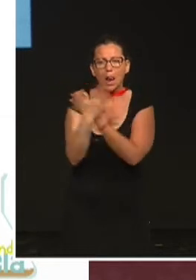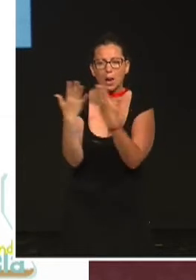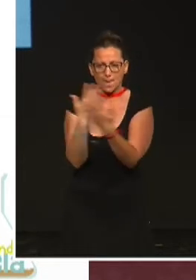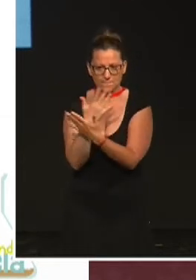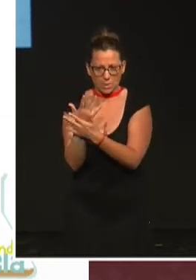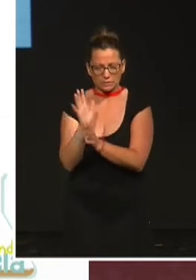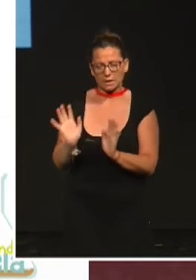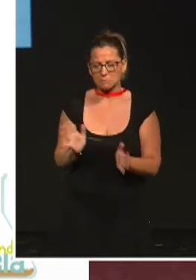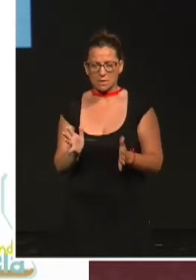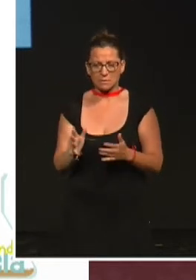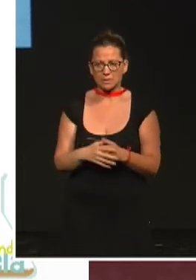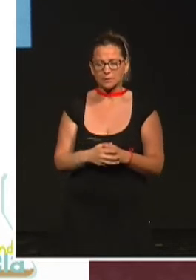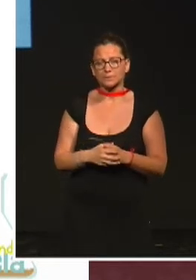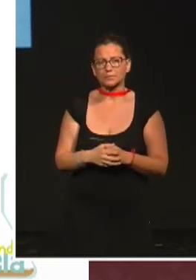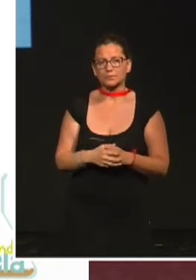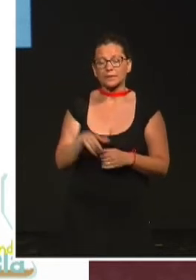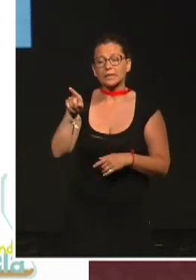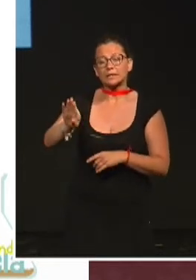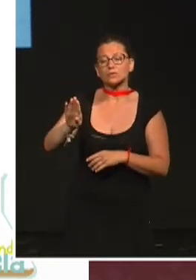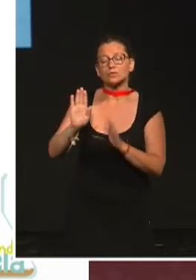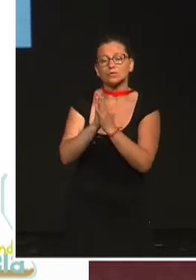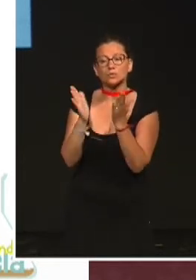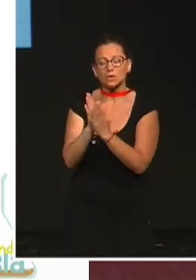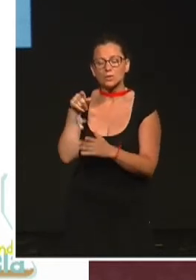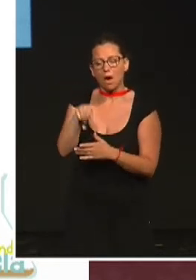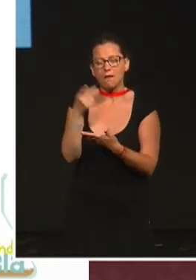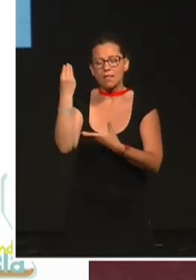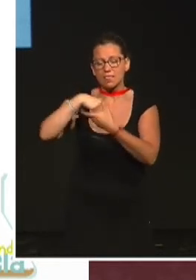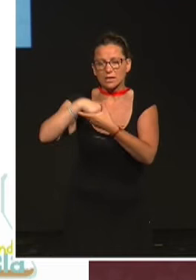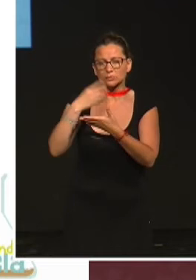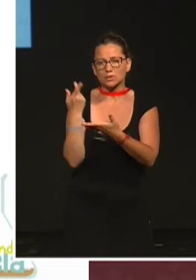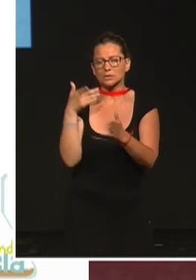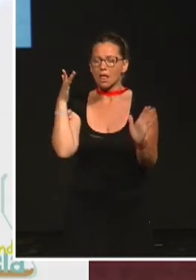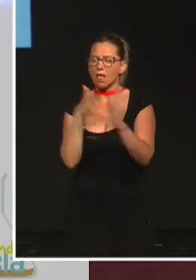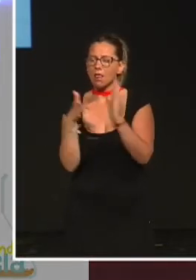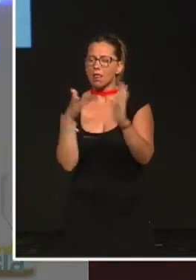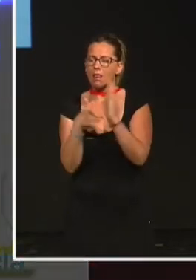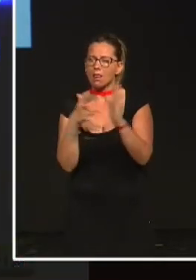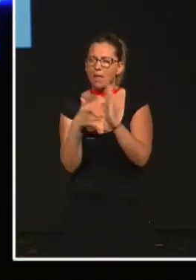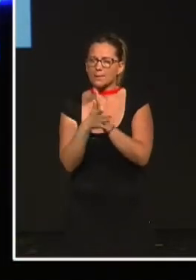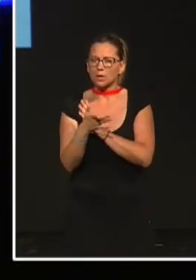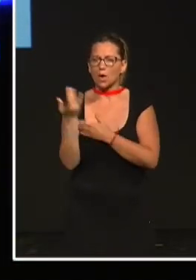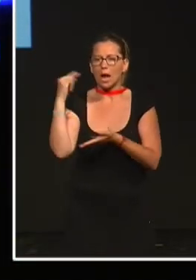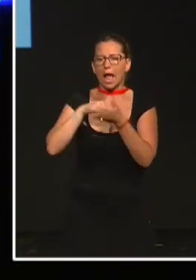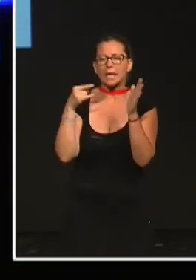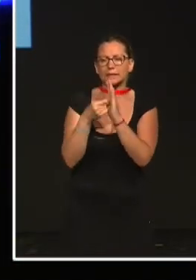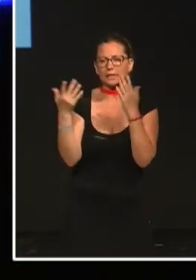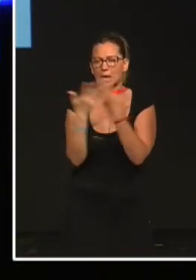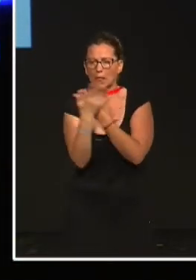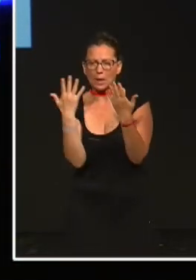que tiene cerca ya de casi 100 años, describió los primeros procesos de compostaje de una manera mucho más descriptiva y